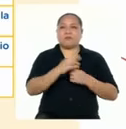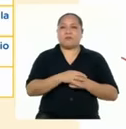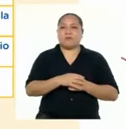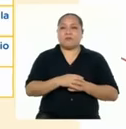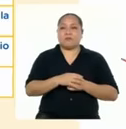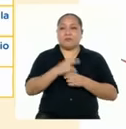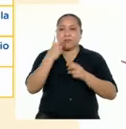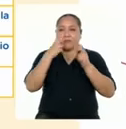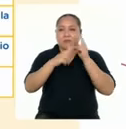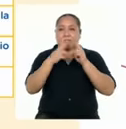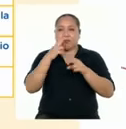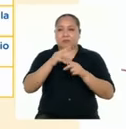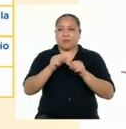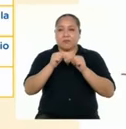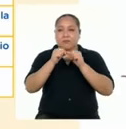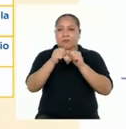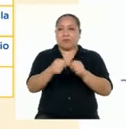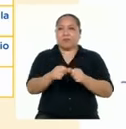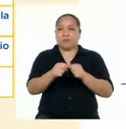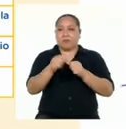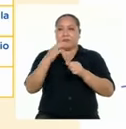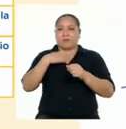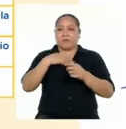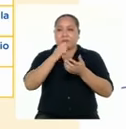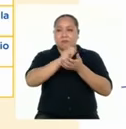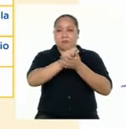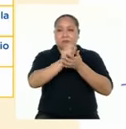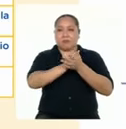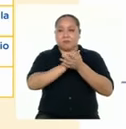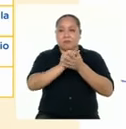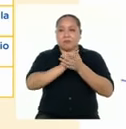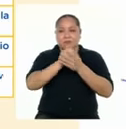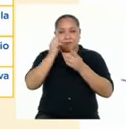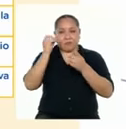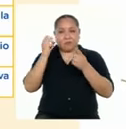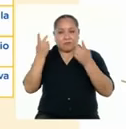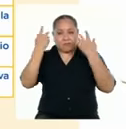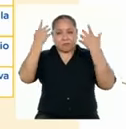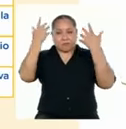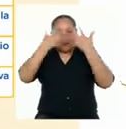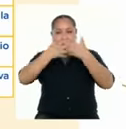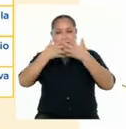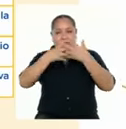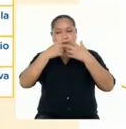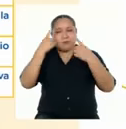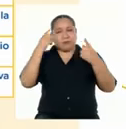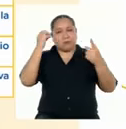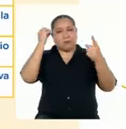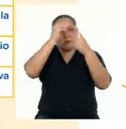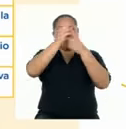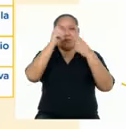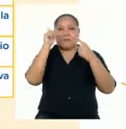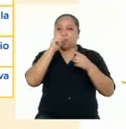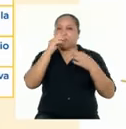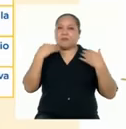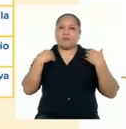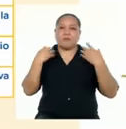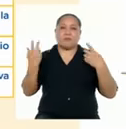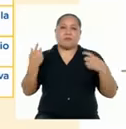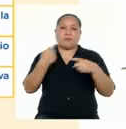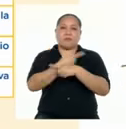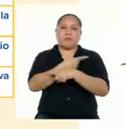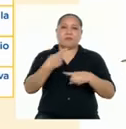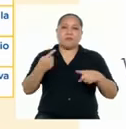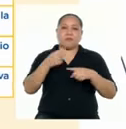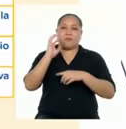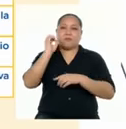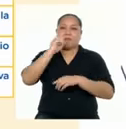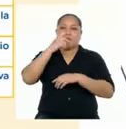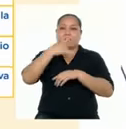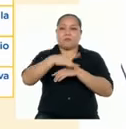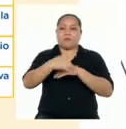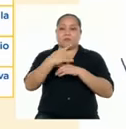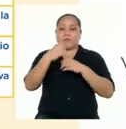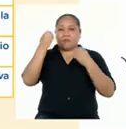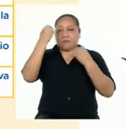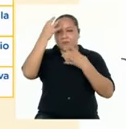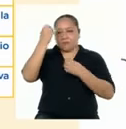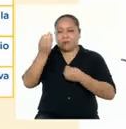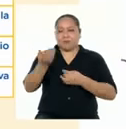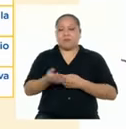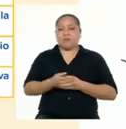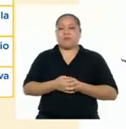de manera permanente si mi crónica responde a la situación comunicativa y no presenta contradicciones, digresiones o vacíos de información.